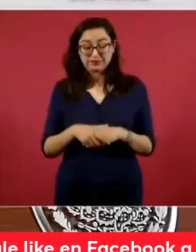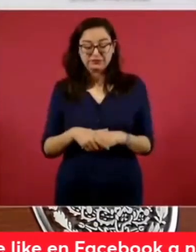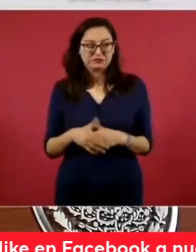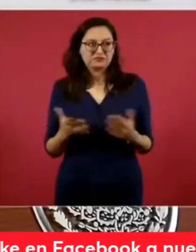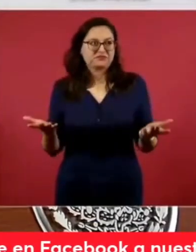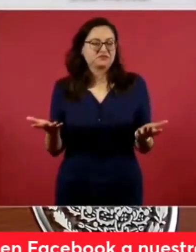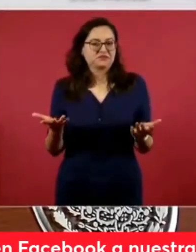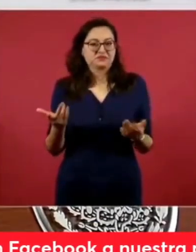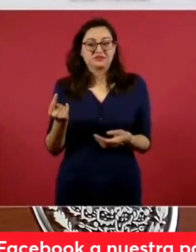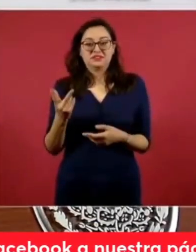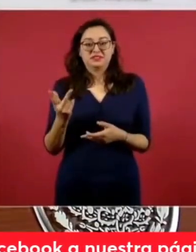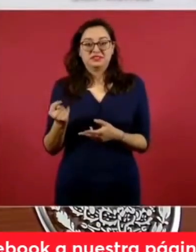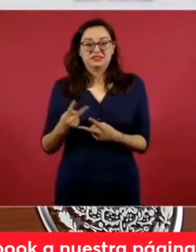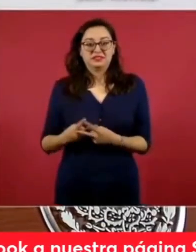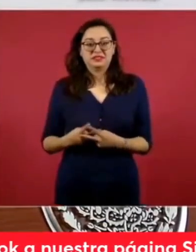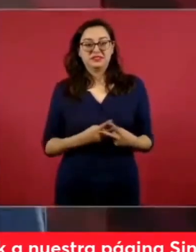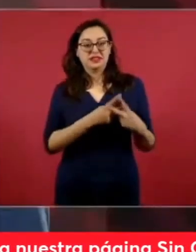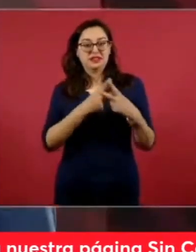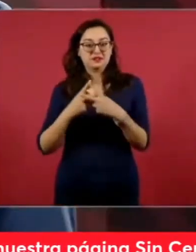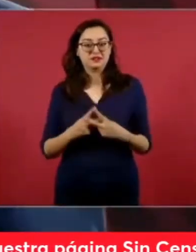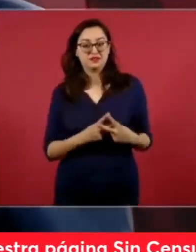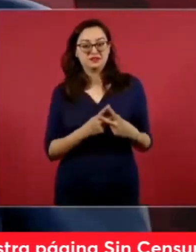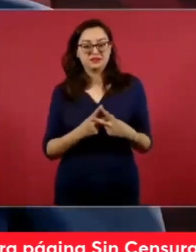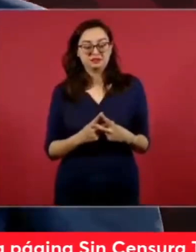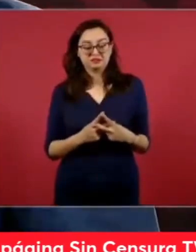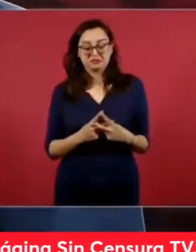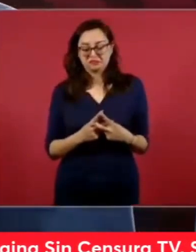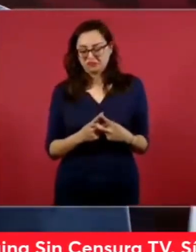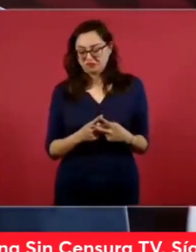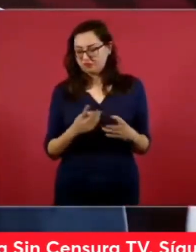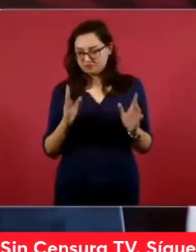Yo recuerdo cuando el licenciado